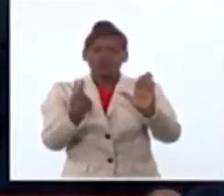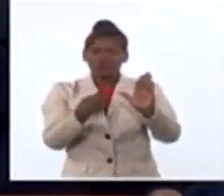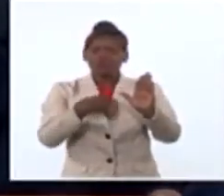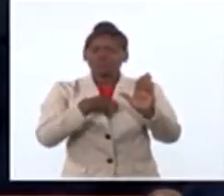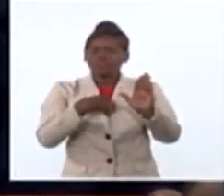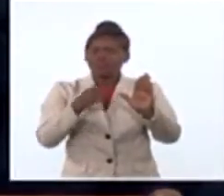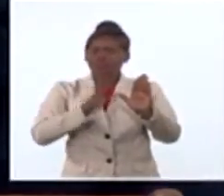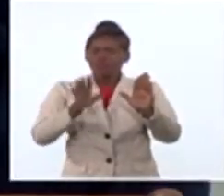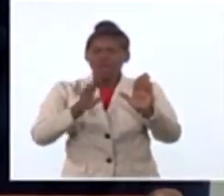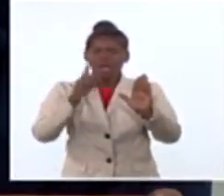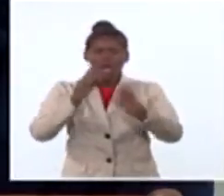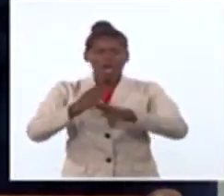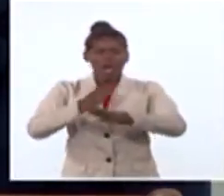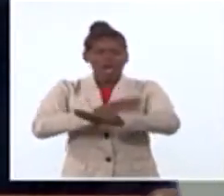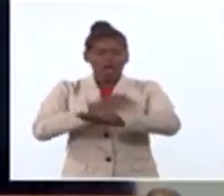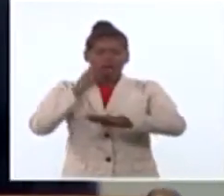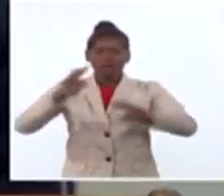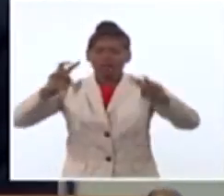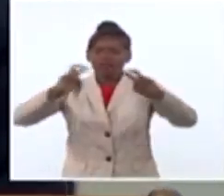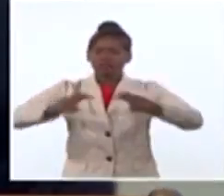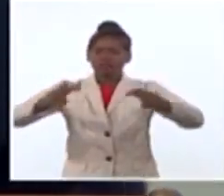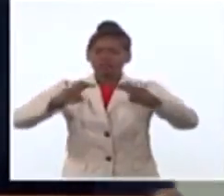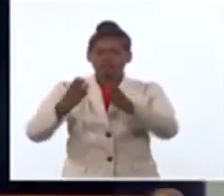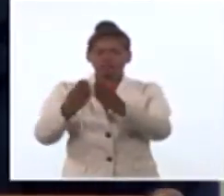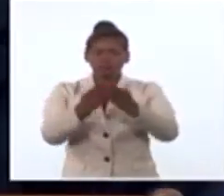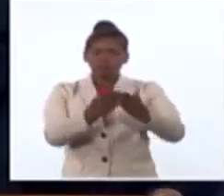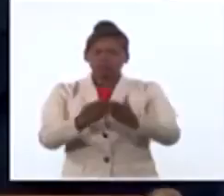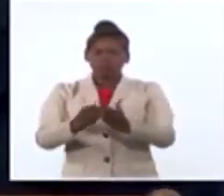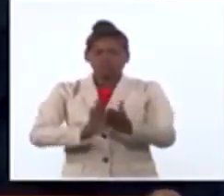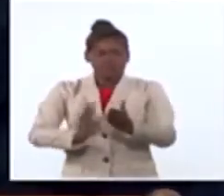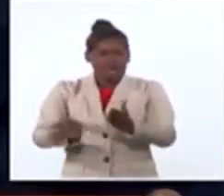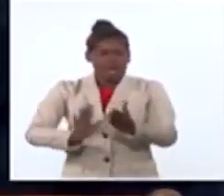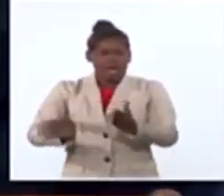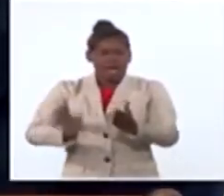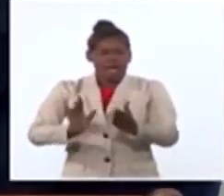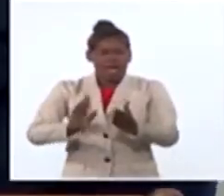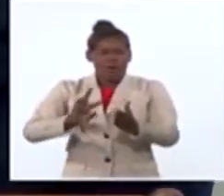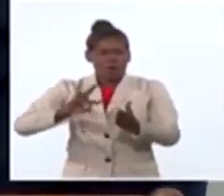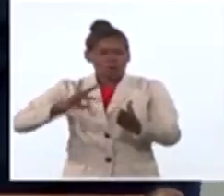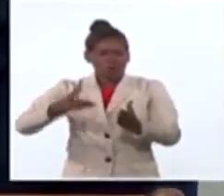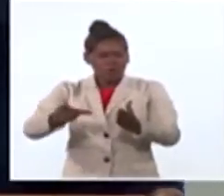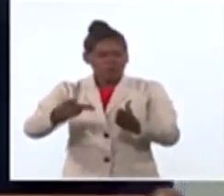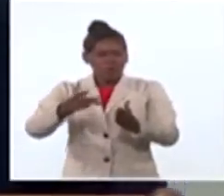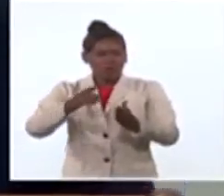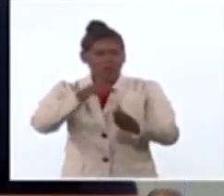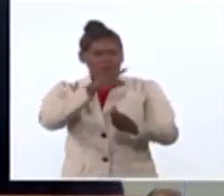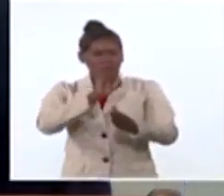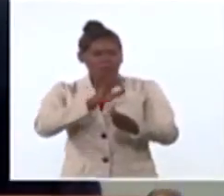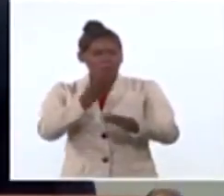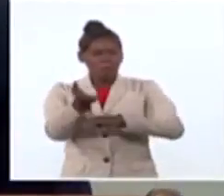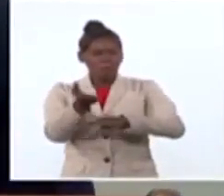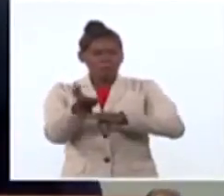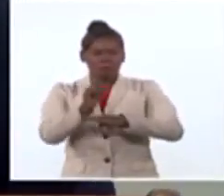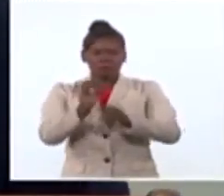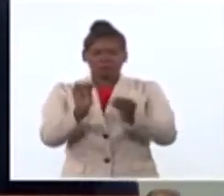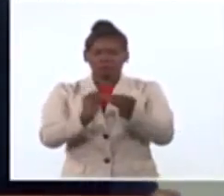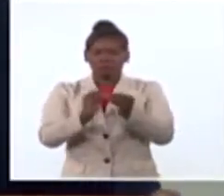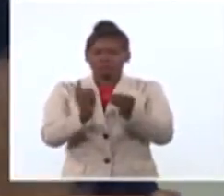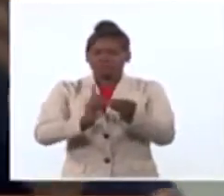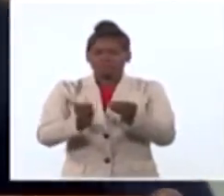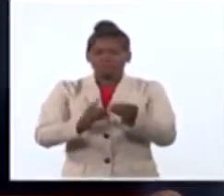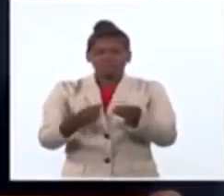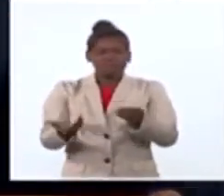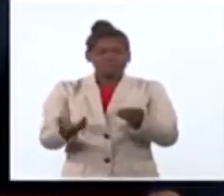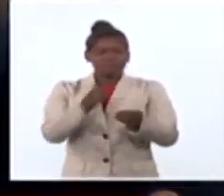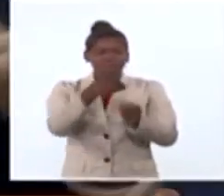clínico? Es decir, nos están ofreciendo vacunas que podamos utilizar dentro de 6 meses o 1 año.